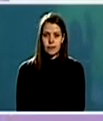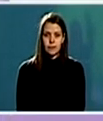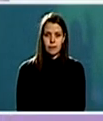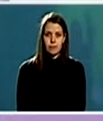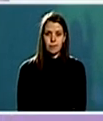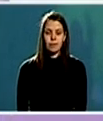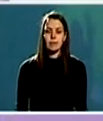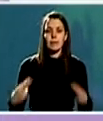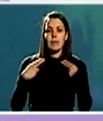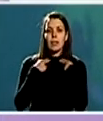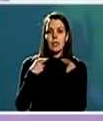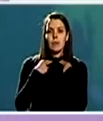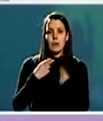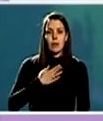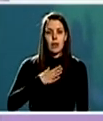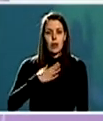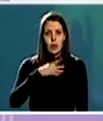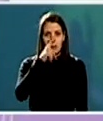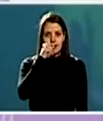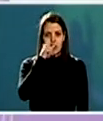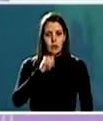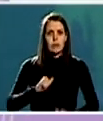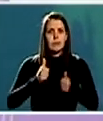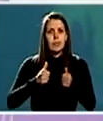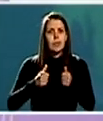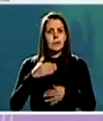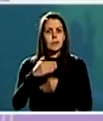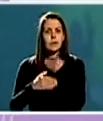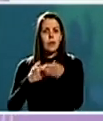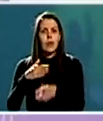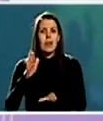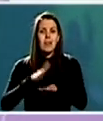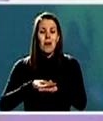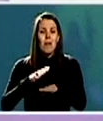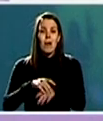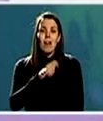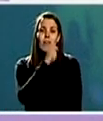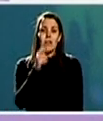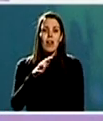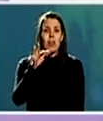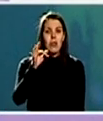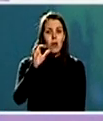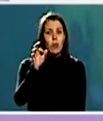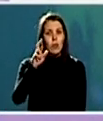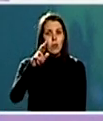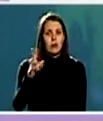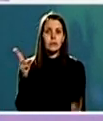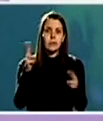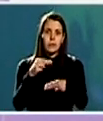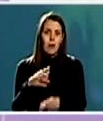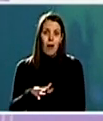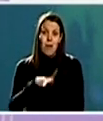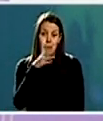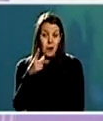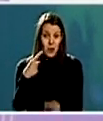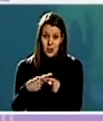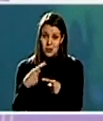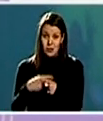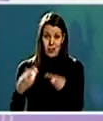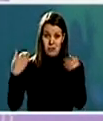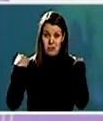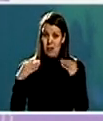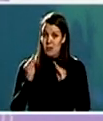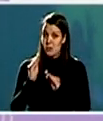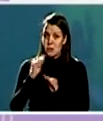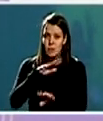superficie a deputación de Lugo inici proceso para extinción fundación falta de compromiso daun de Galicia o